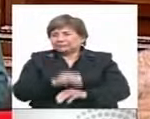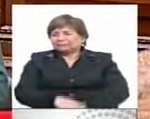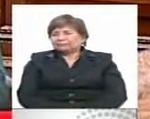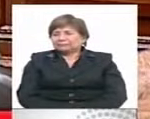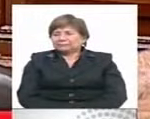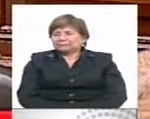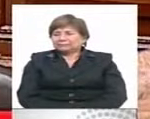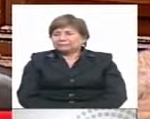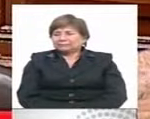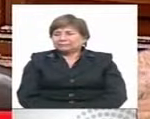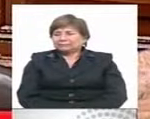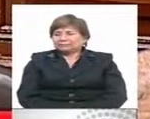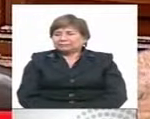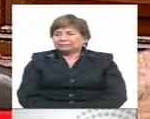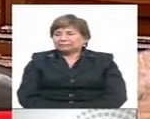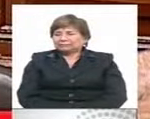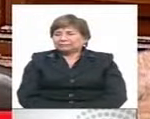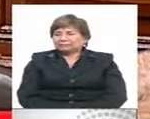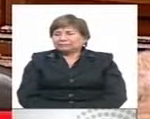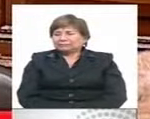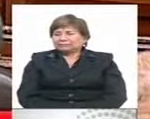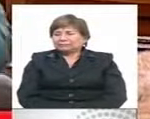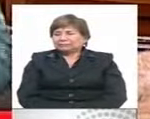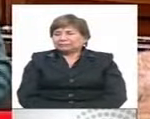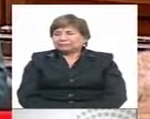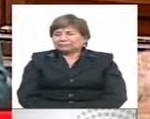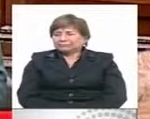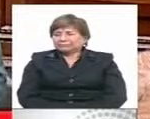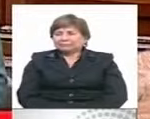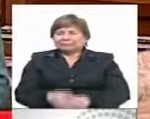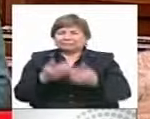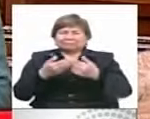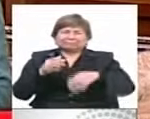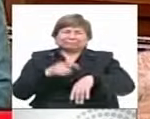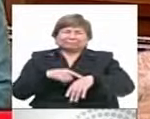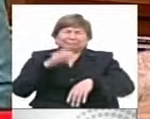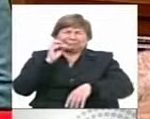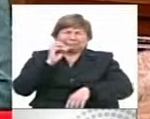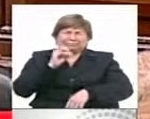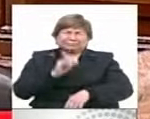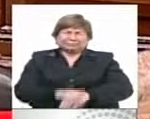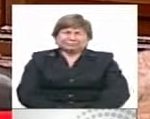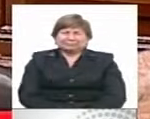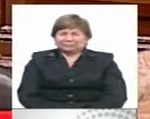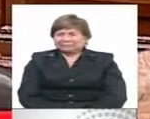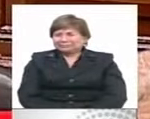gracias. Ahora sí, empezamos de cero, ¿no? Porque hemos perdido el tiempo en esto. Bien.